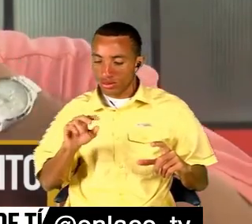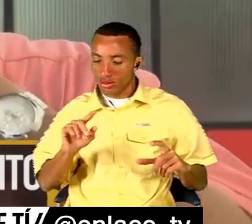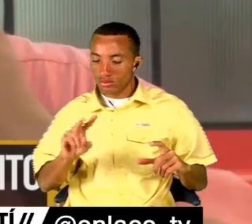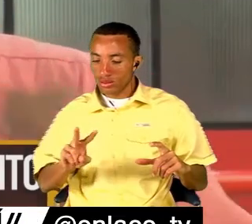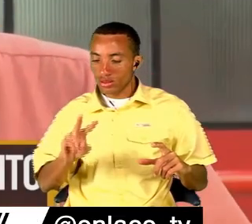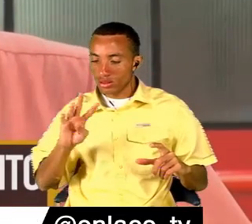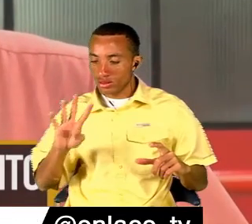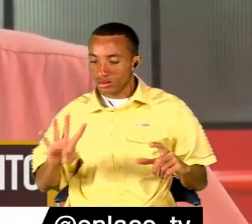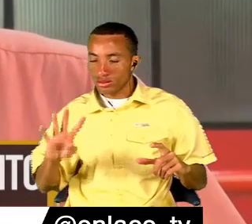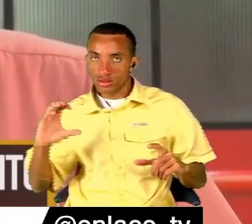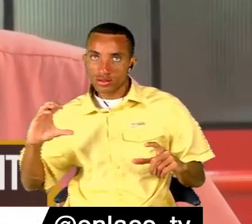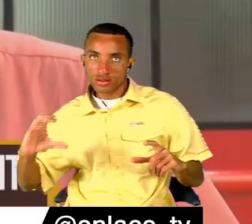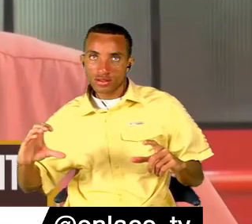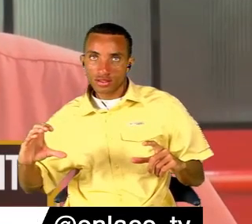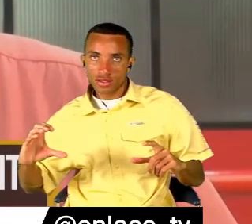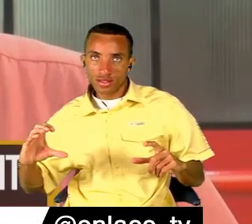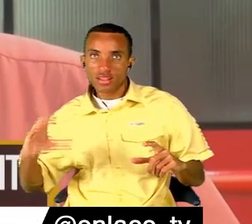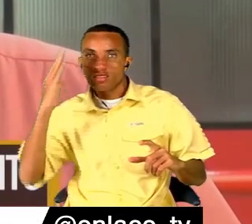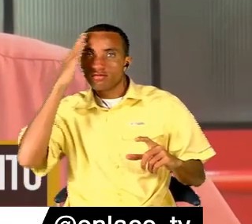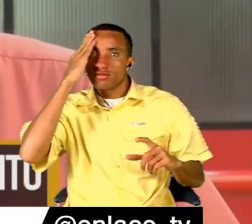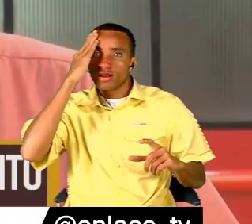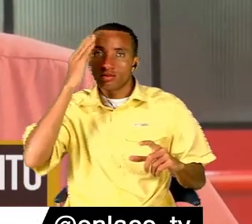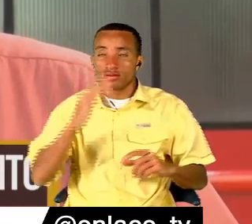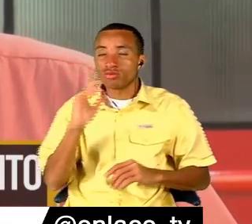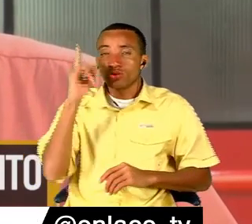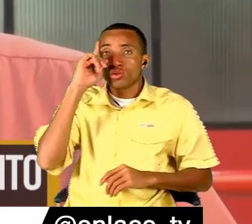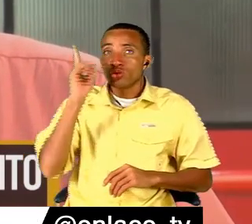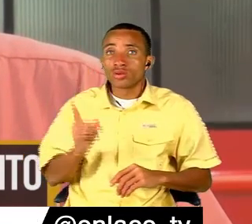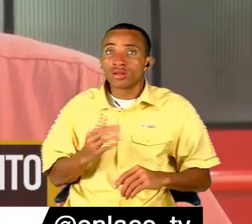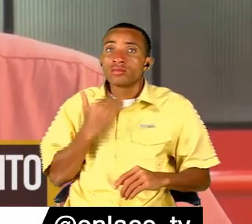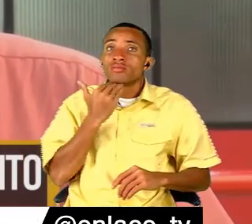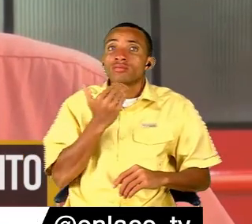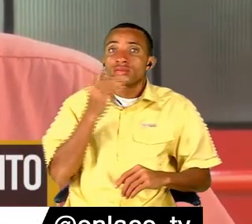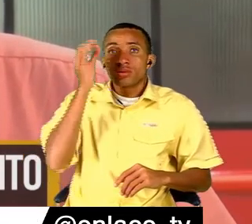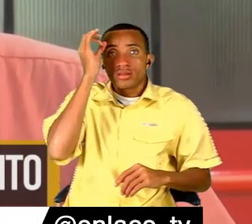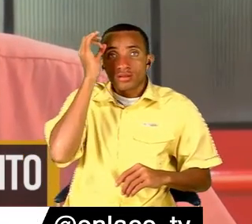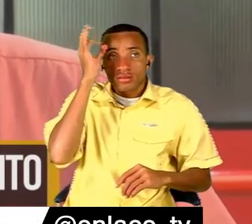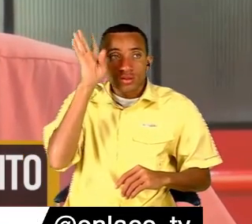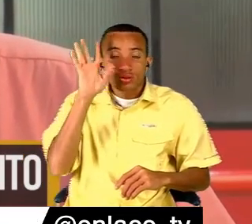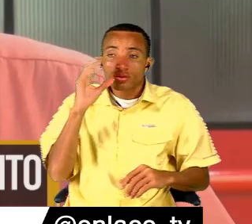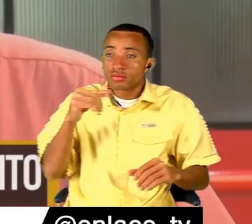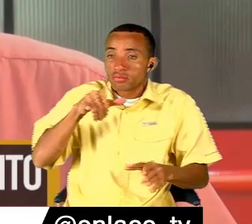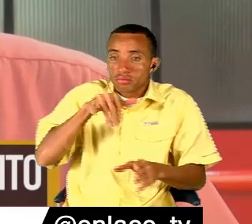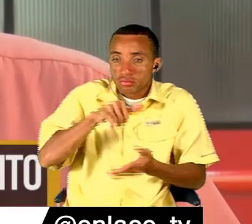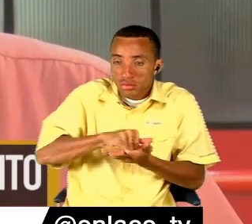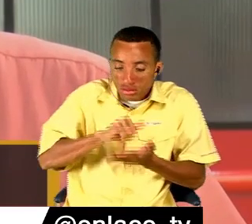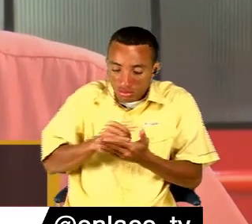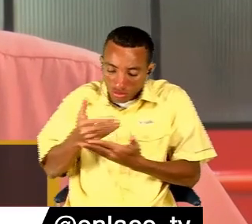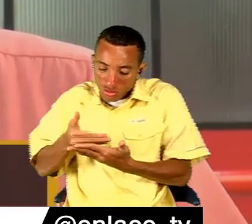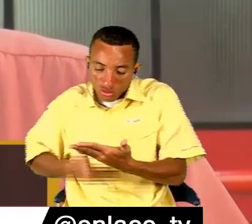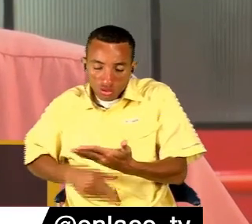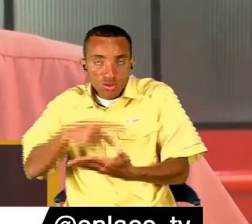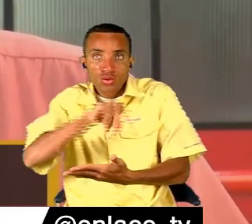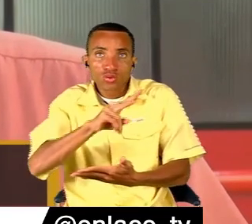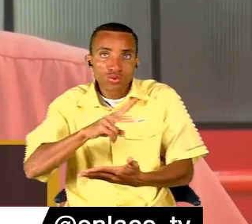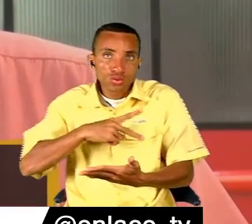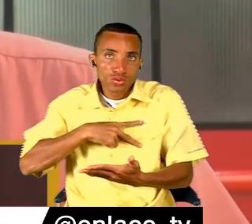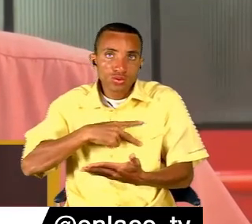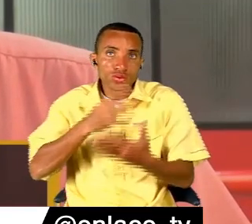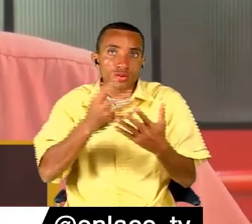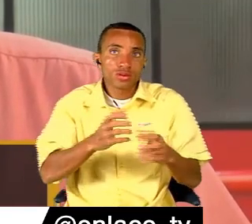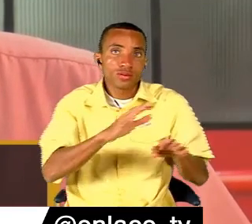HYM25C. No sé si el ciudadano que iba manejando es el mismo que aparece aquí en nuestro registro como dueño, pero quiero decirle a